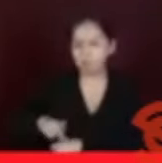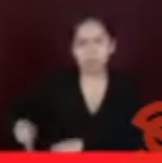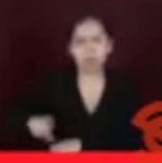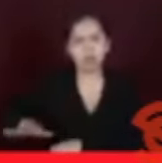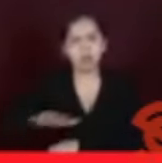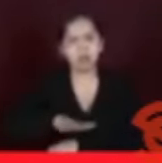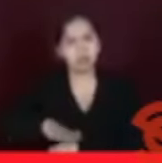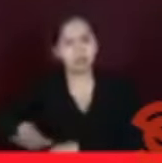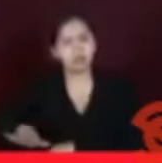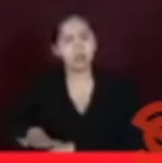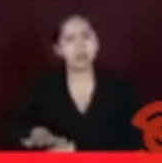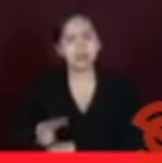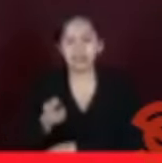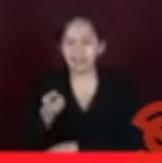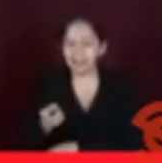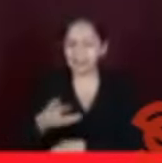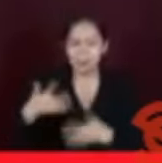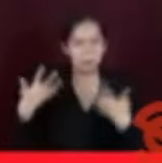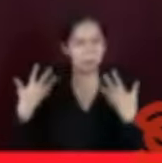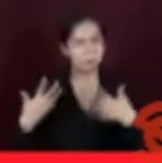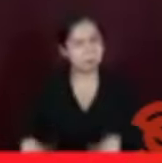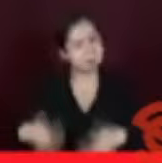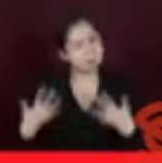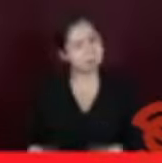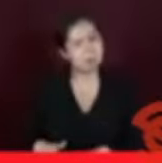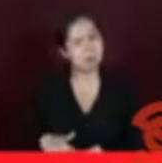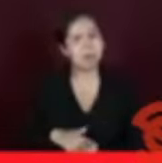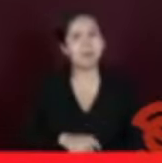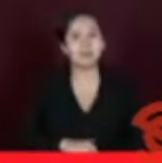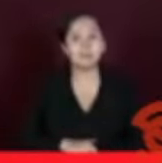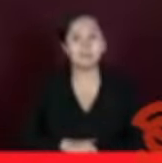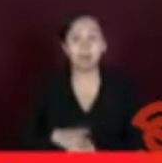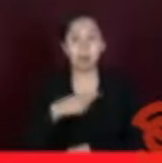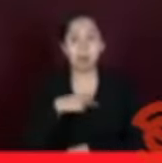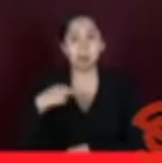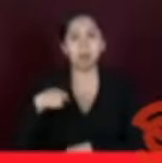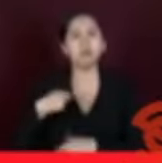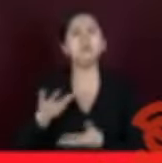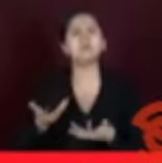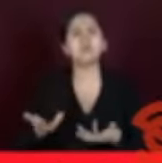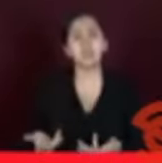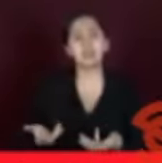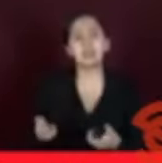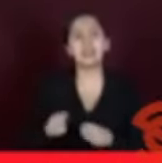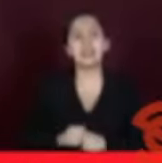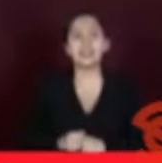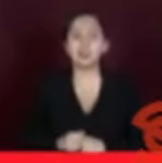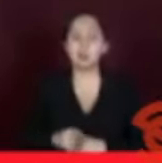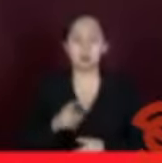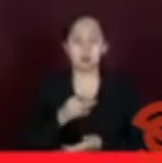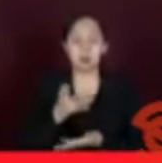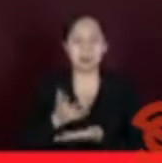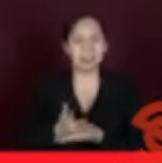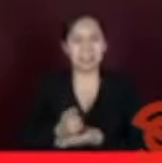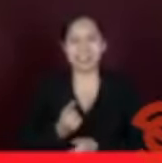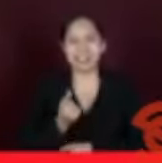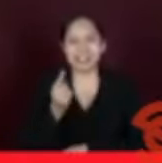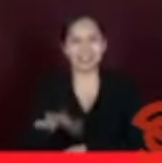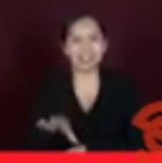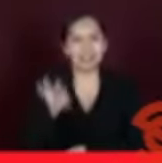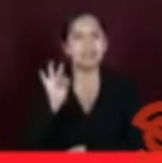son grandiosos y que somos la única opción